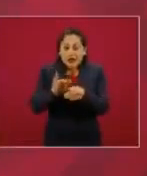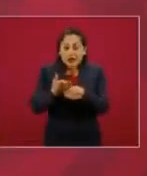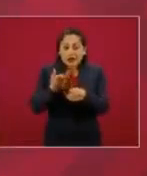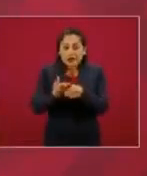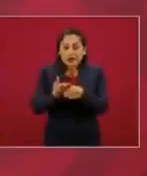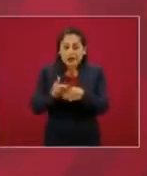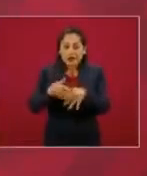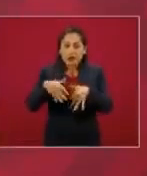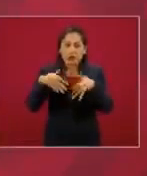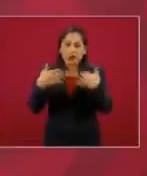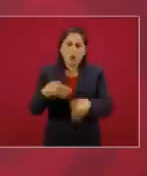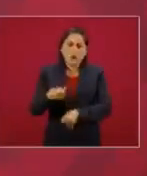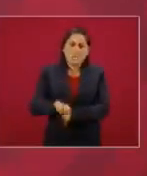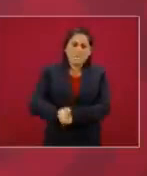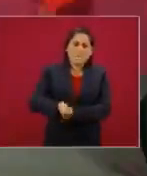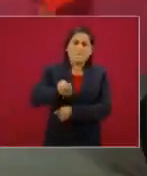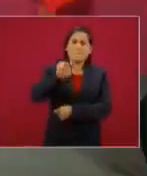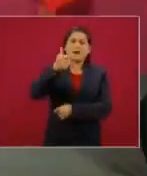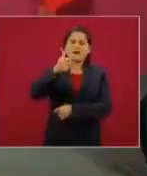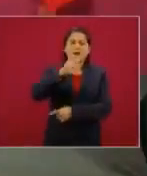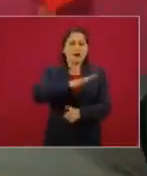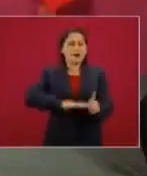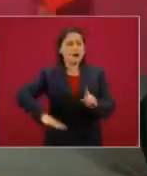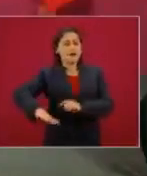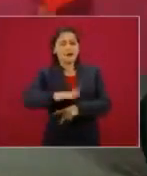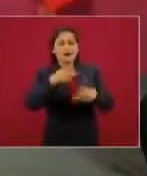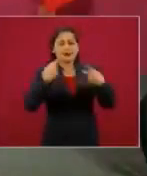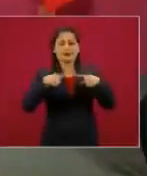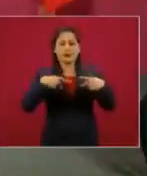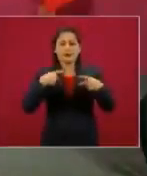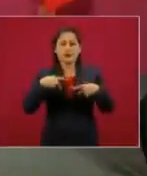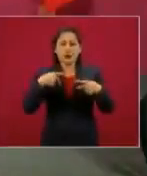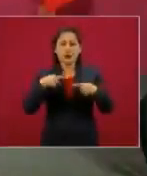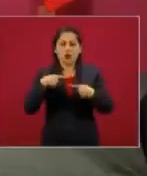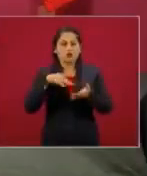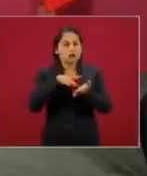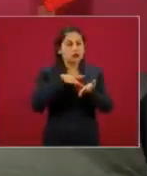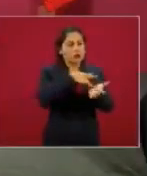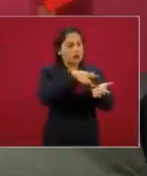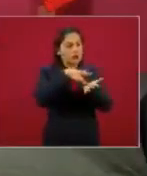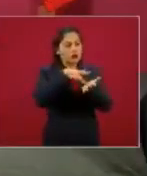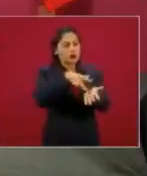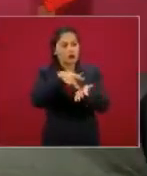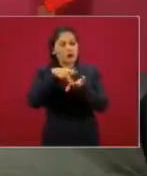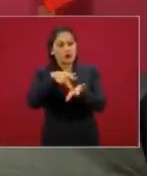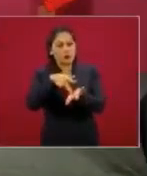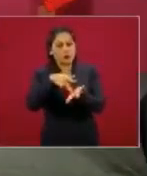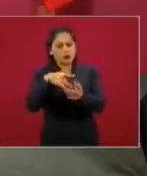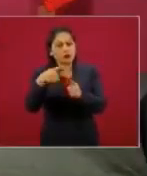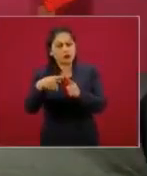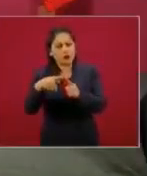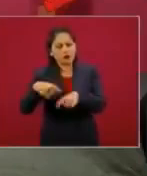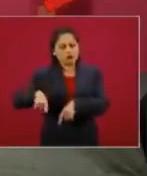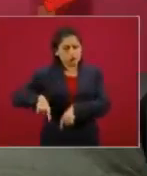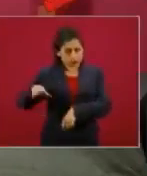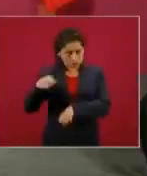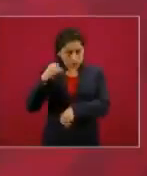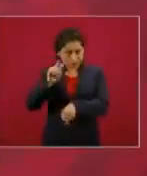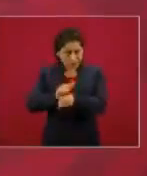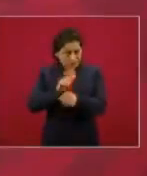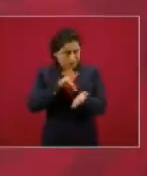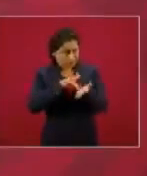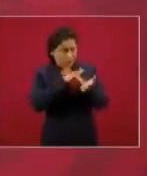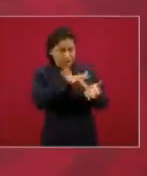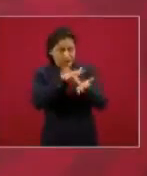Eh Eh Eh digamos continua en esta práctica pero lo peculiar es sistemática lo